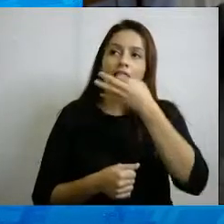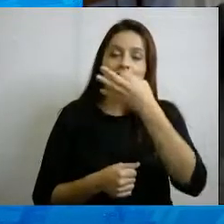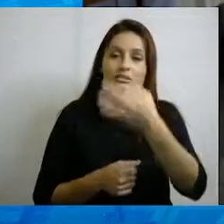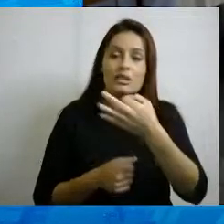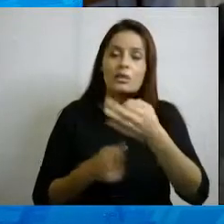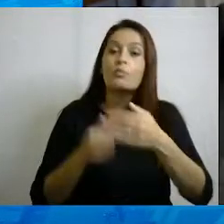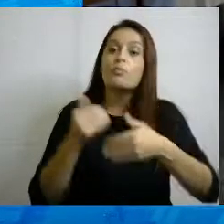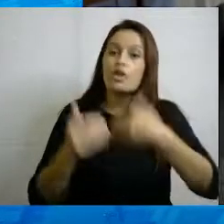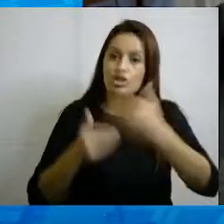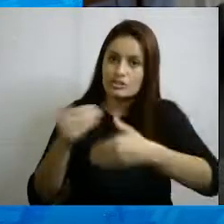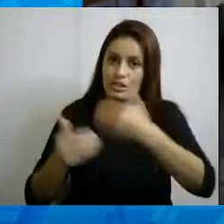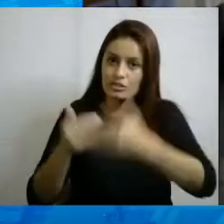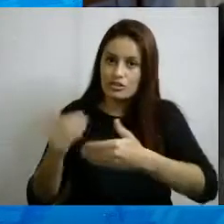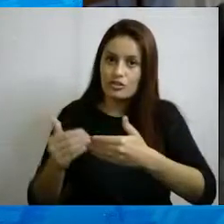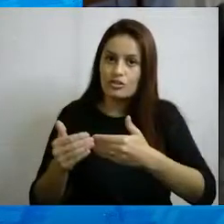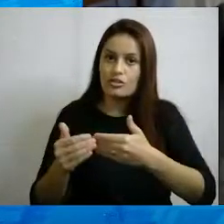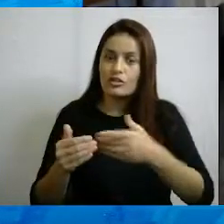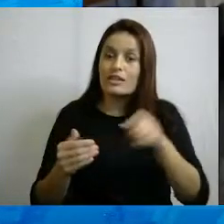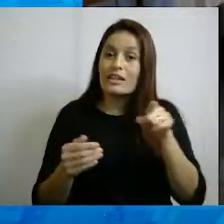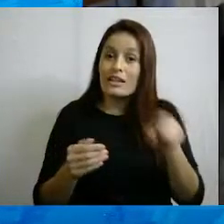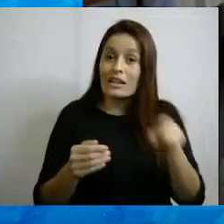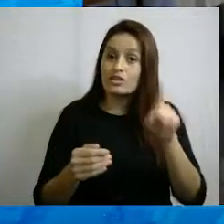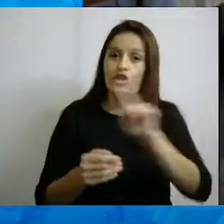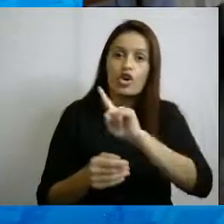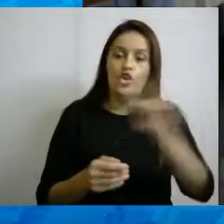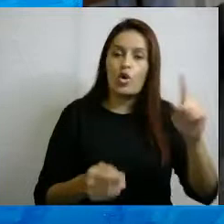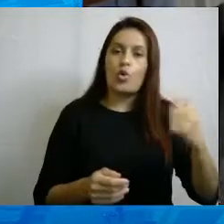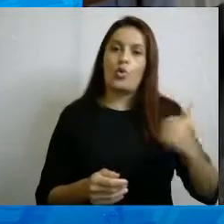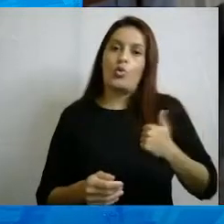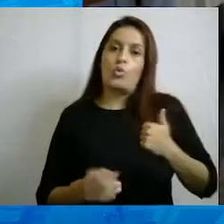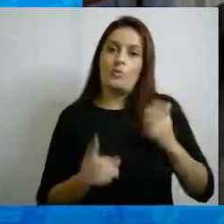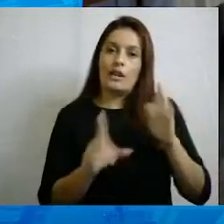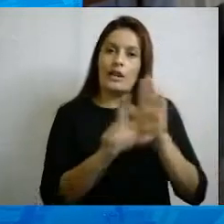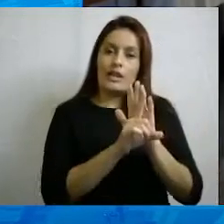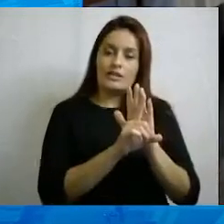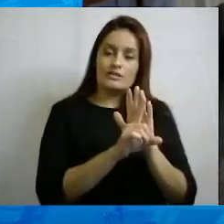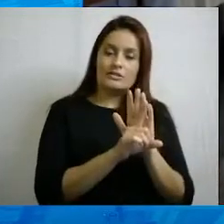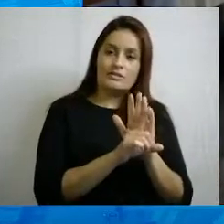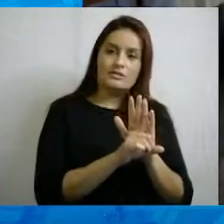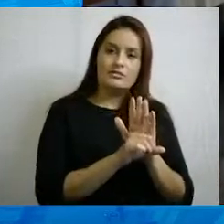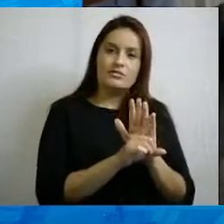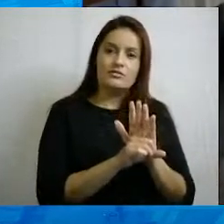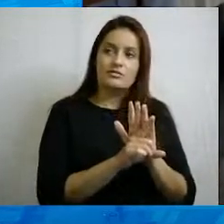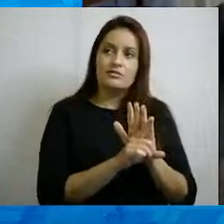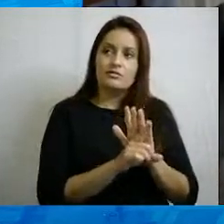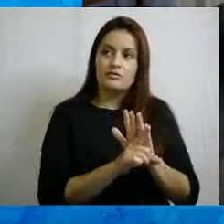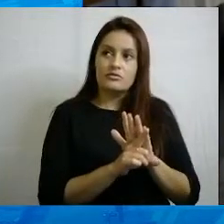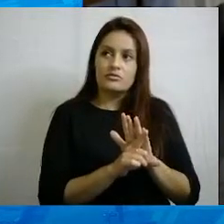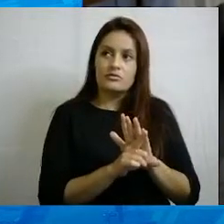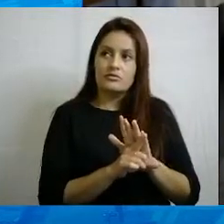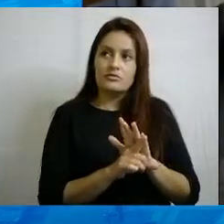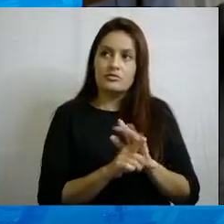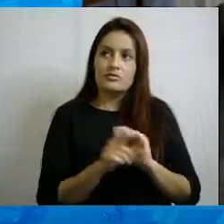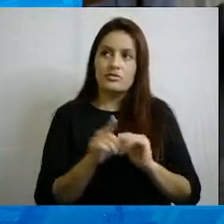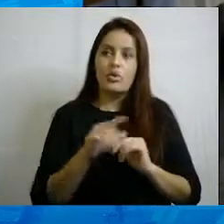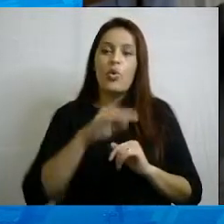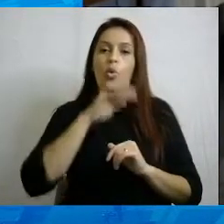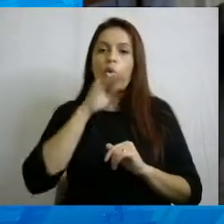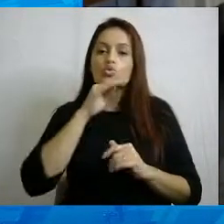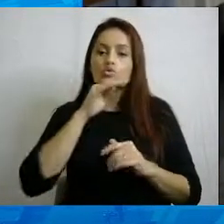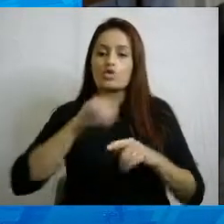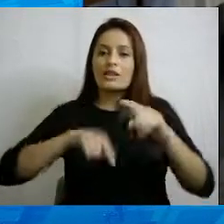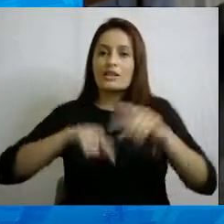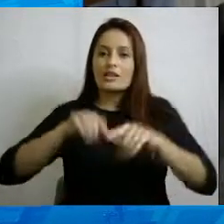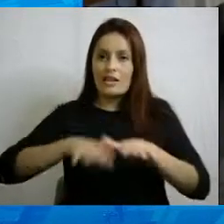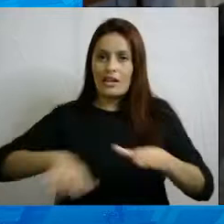proceso ilegal, porque hasta está contemplado en el Código Civil el tema de la cesión de derechos. Si es un tema acá de uso de suelo, particularmente en Melipilla